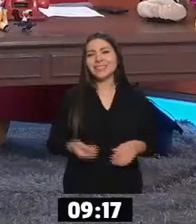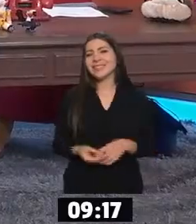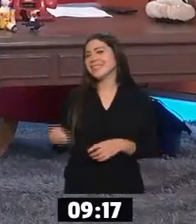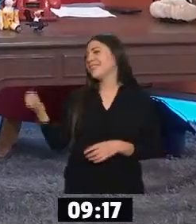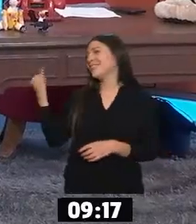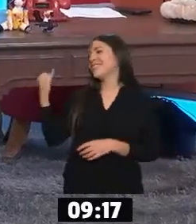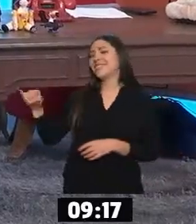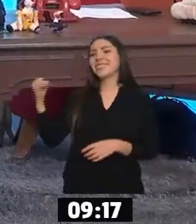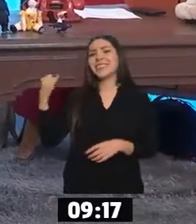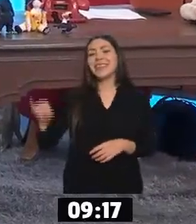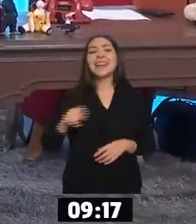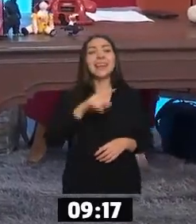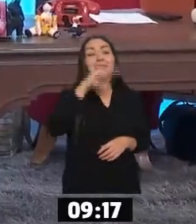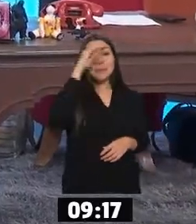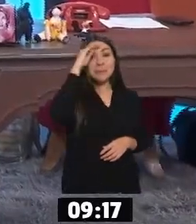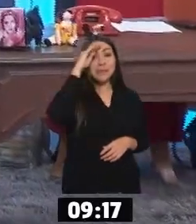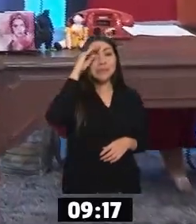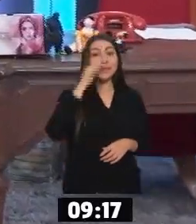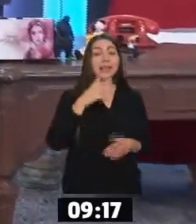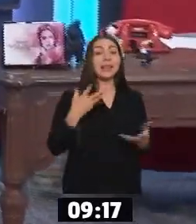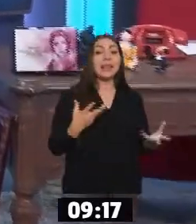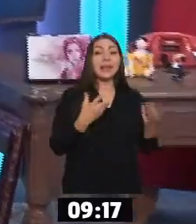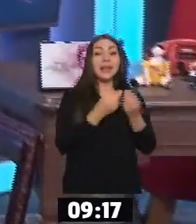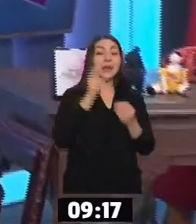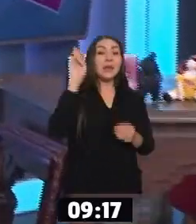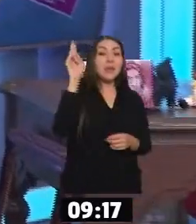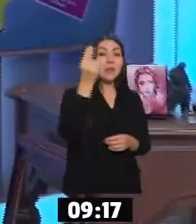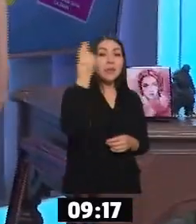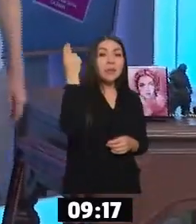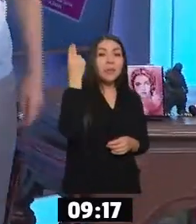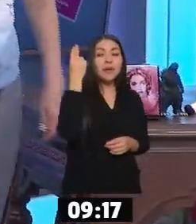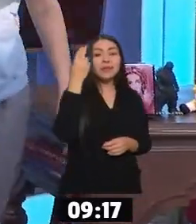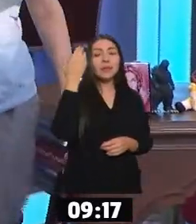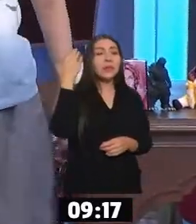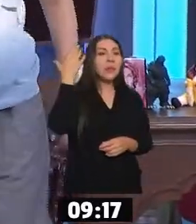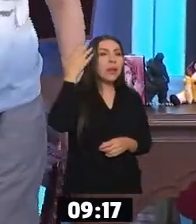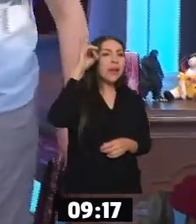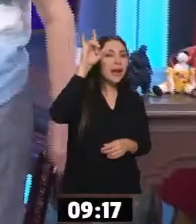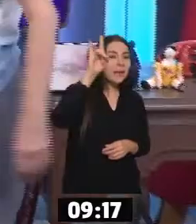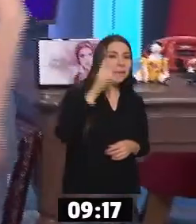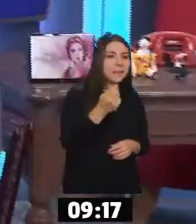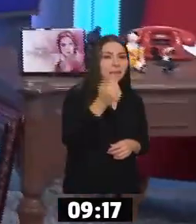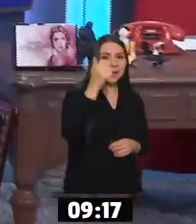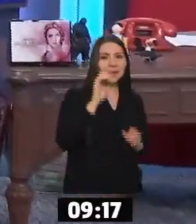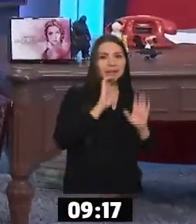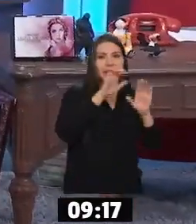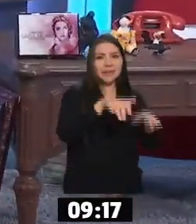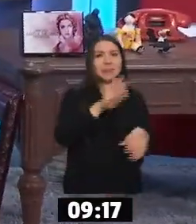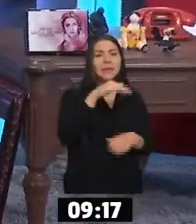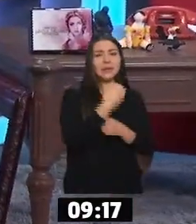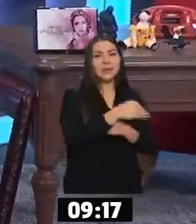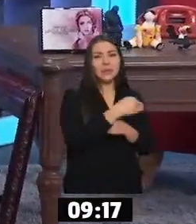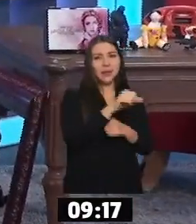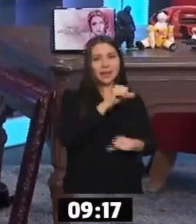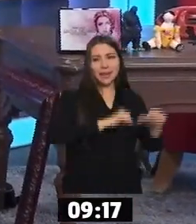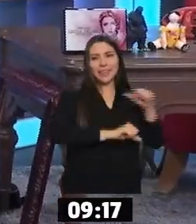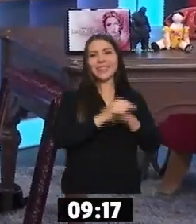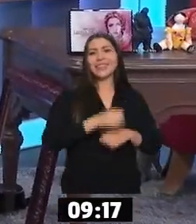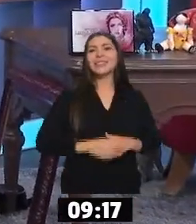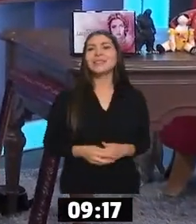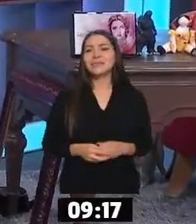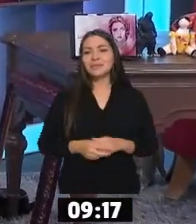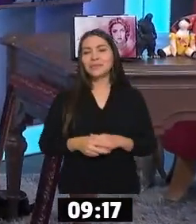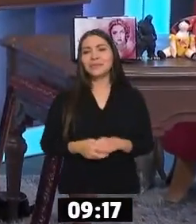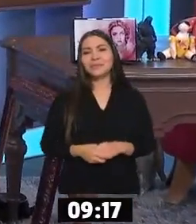y como en primera división. Iba a ser Pumas Morelos, Cállate. Pumas Morelos menso. como suplente. Ajá. Sí,